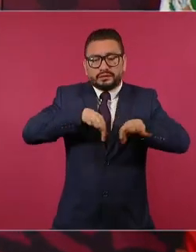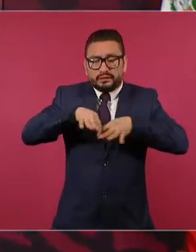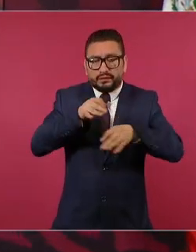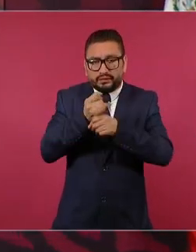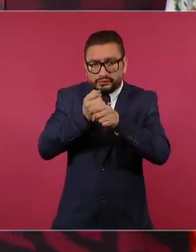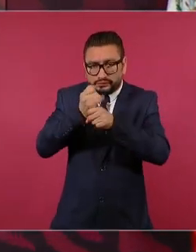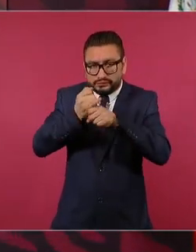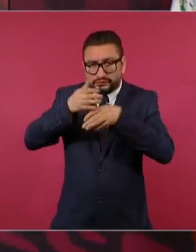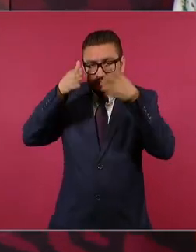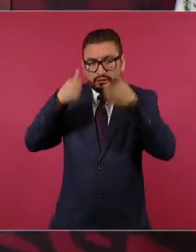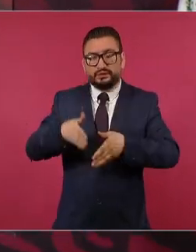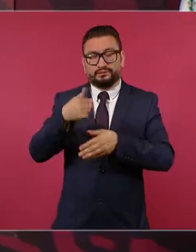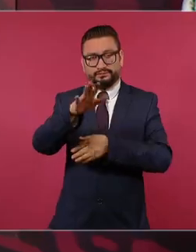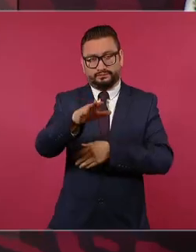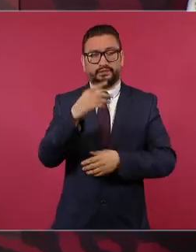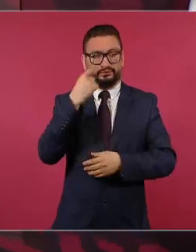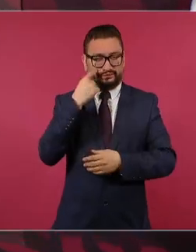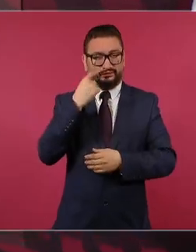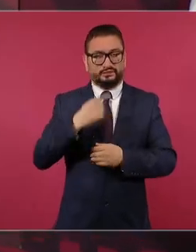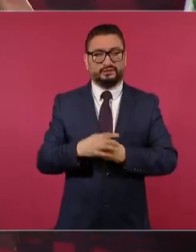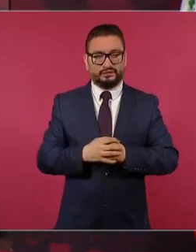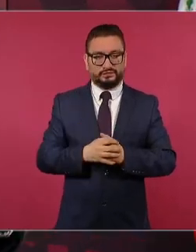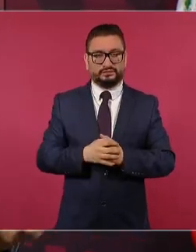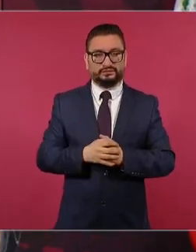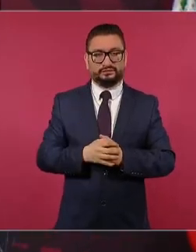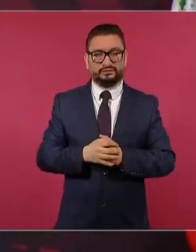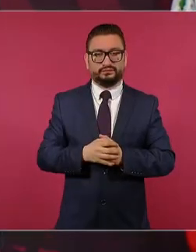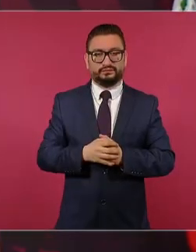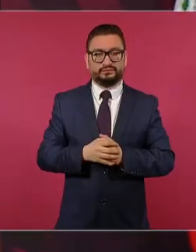investigación. Fíjense, no hay